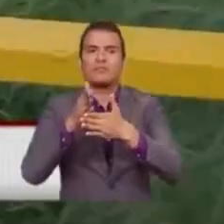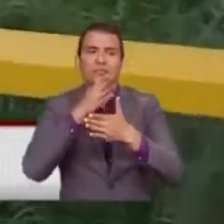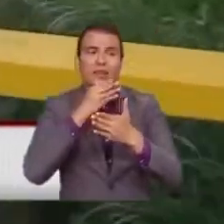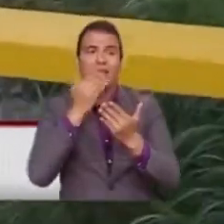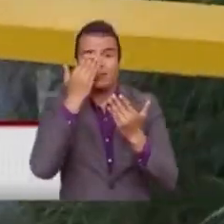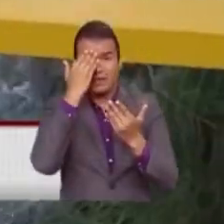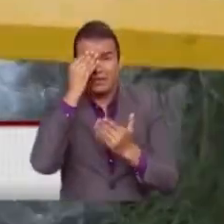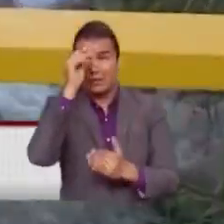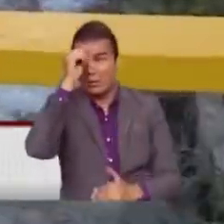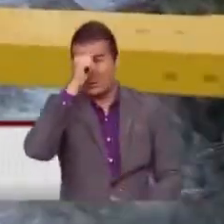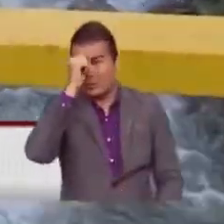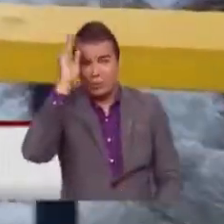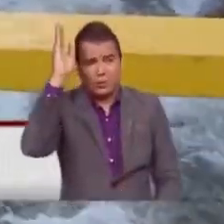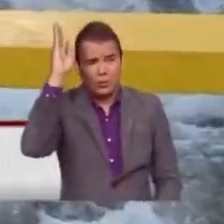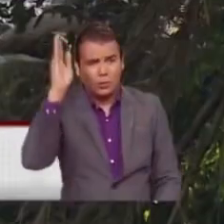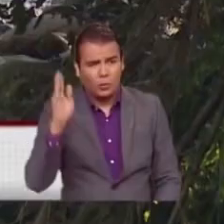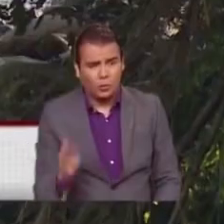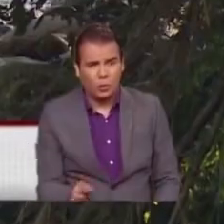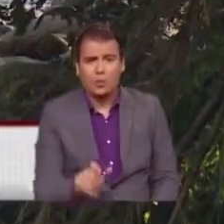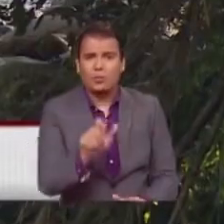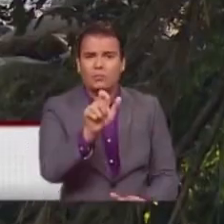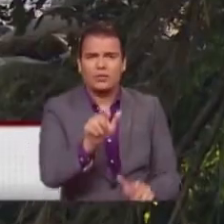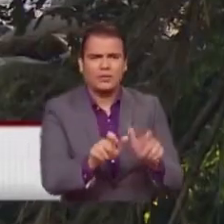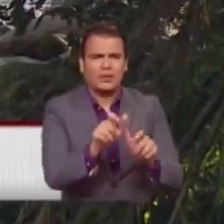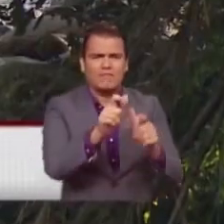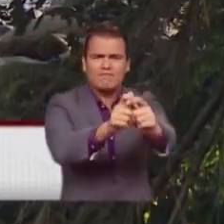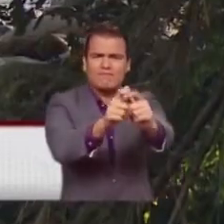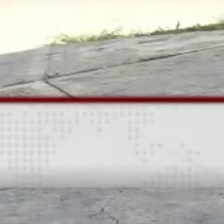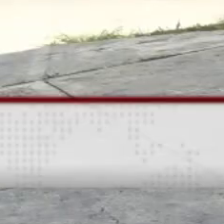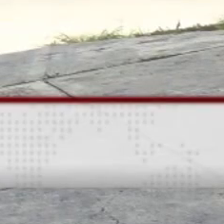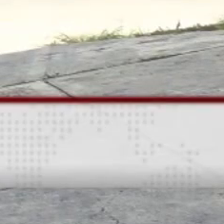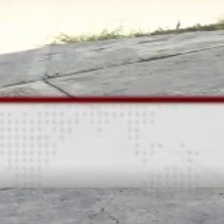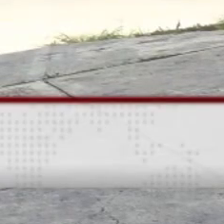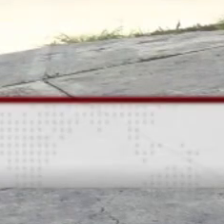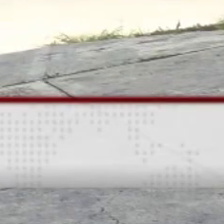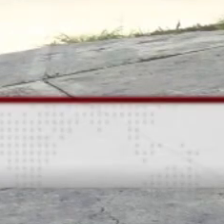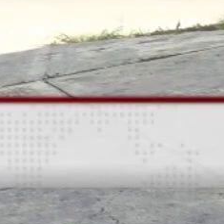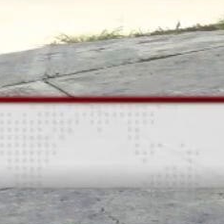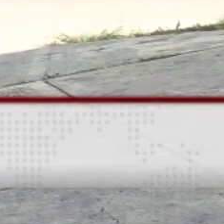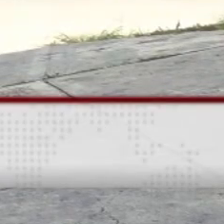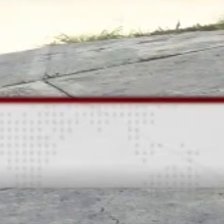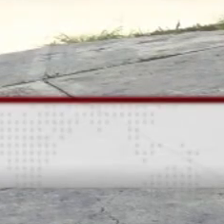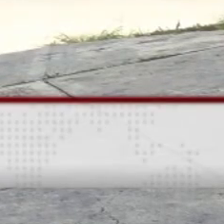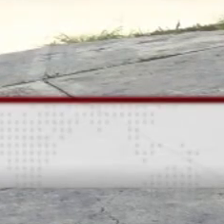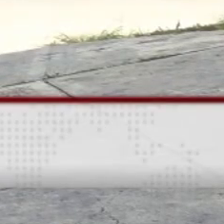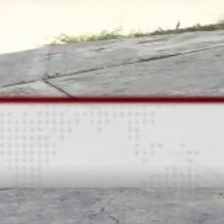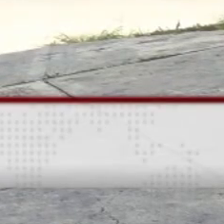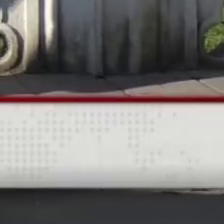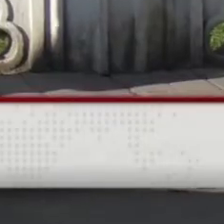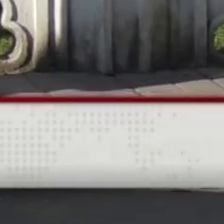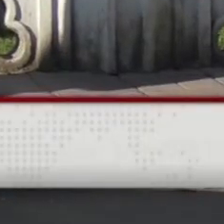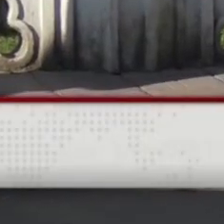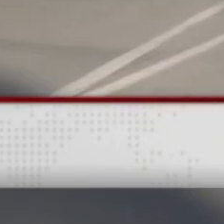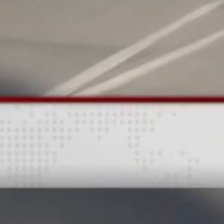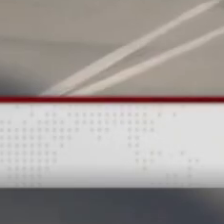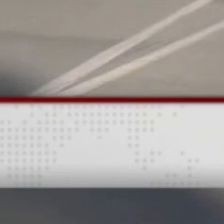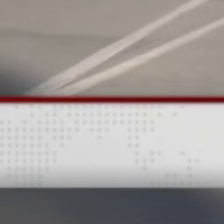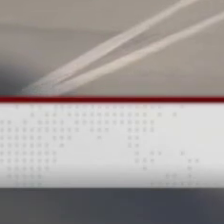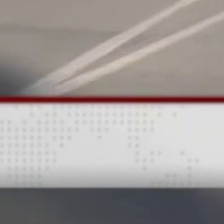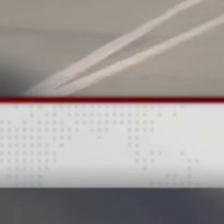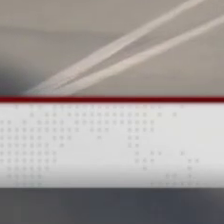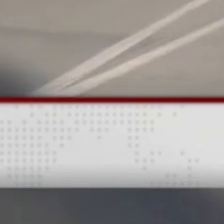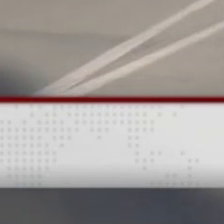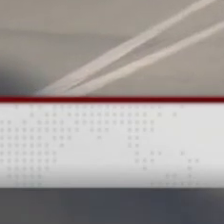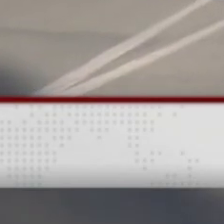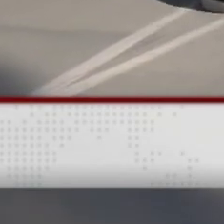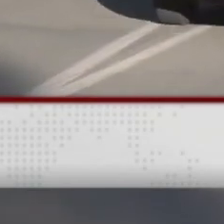cementerios. Hoy nadie subió a Pance, uno de los lugares más tradicionales de la ciudad. Personas montando en bicicleta y otras más organizando fiestas en sus fincas